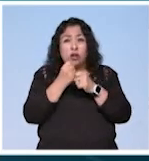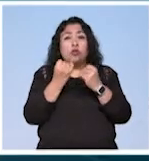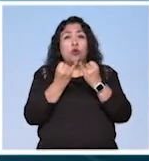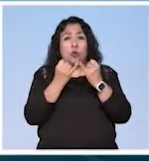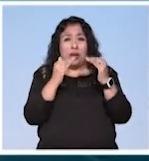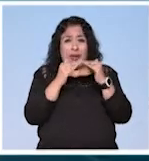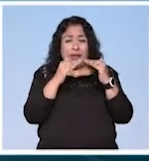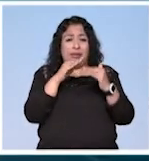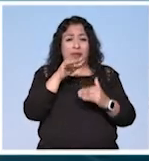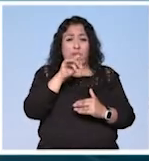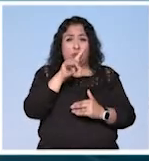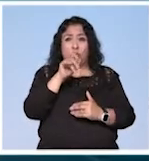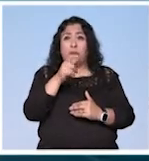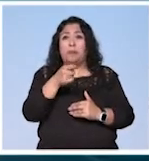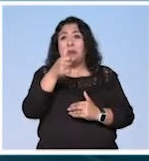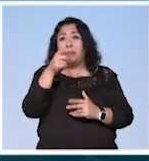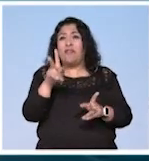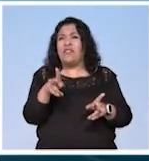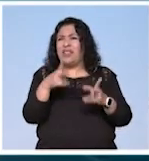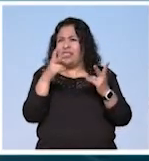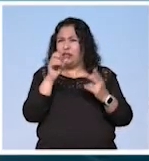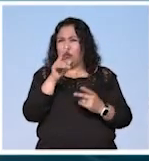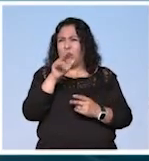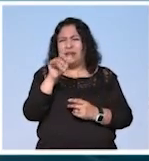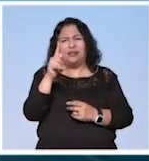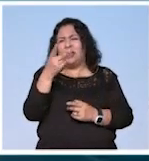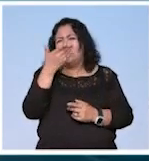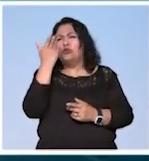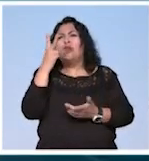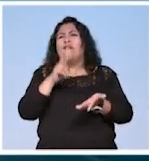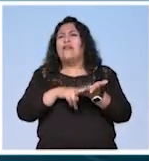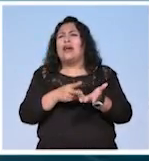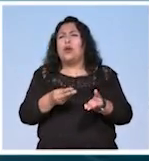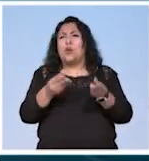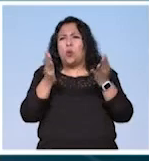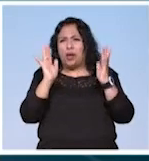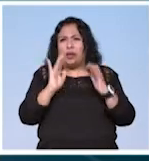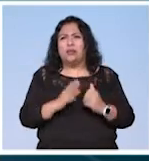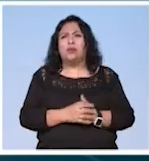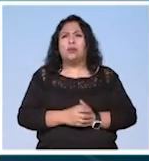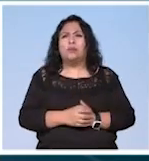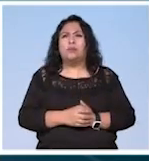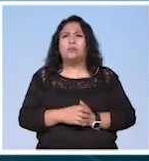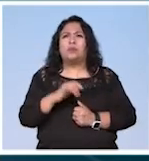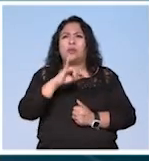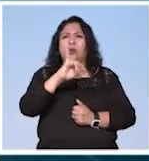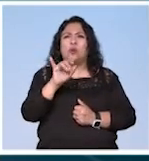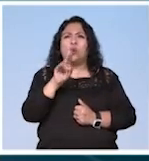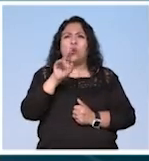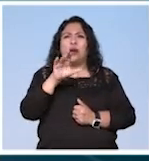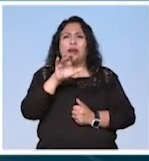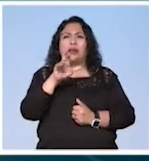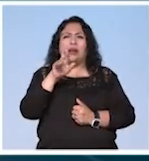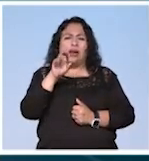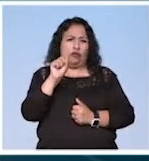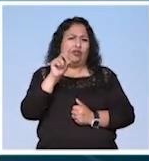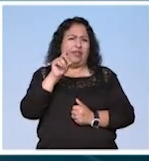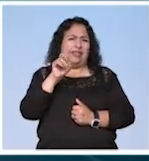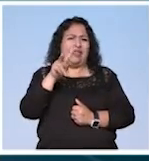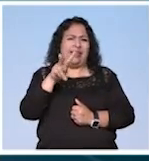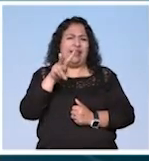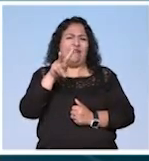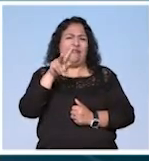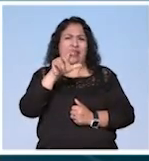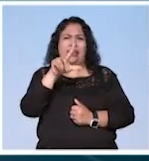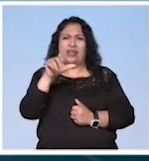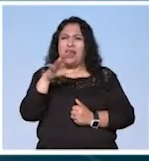la casa morton lanza la primera subasta no sé a qué precio se llegó de Juan Carlos del Valle Y bueno pues se ha